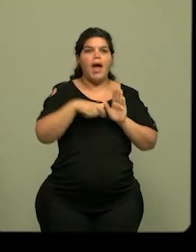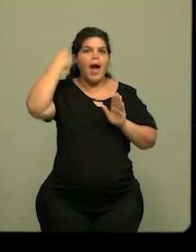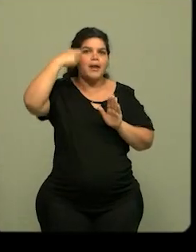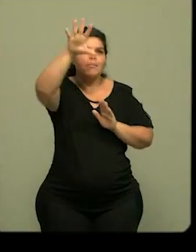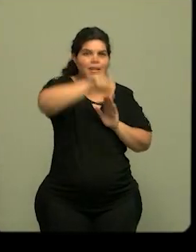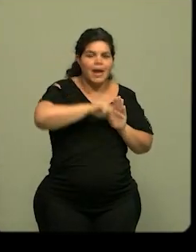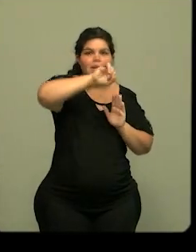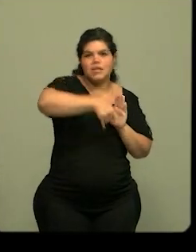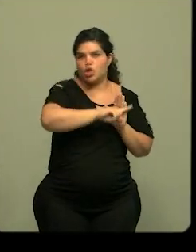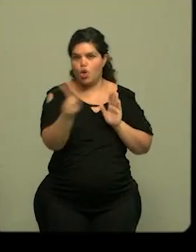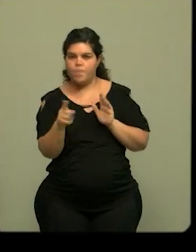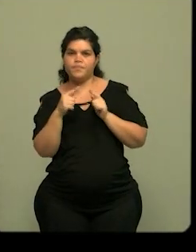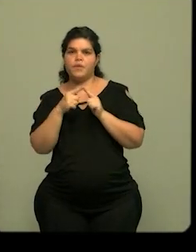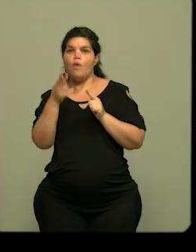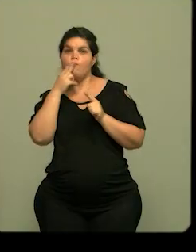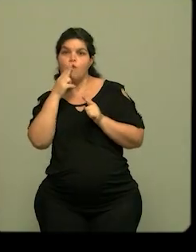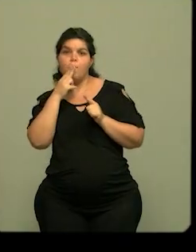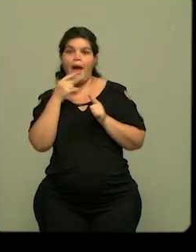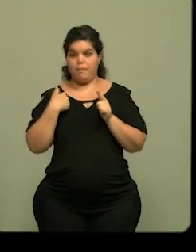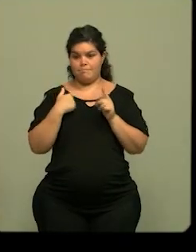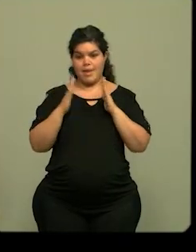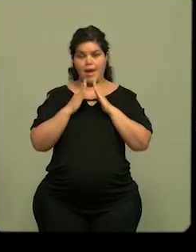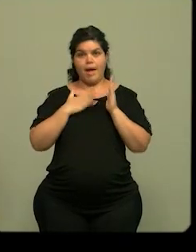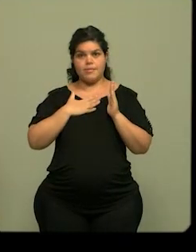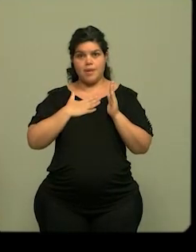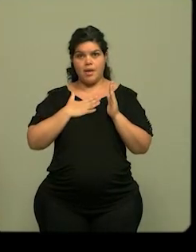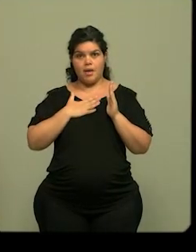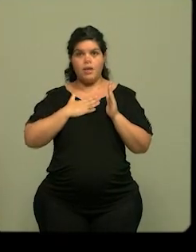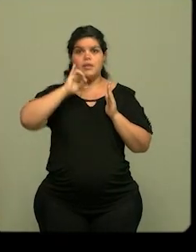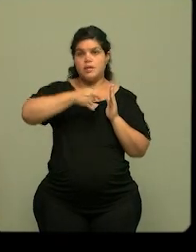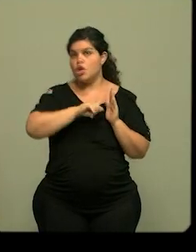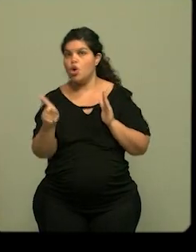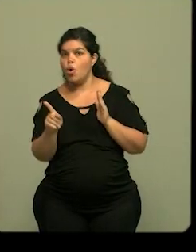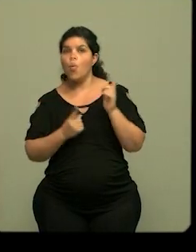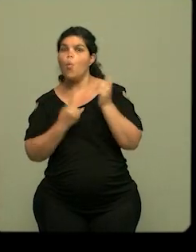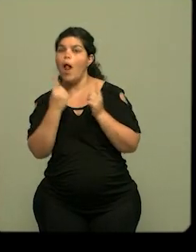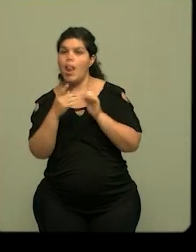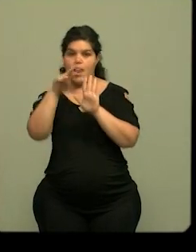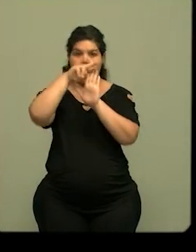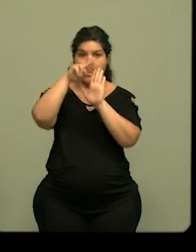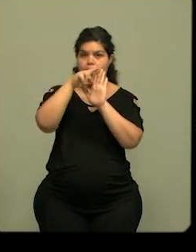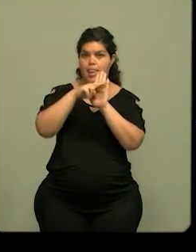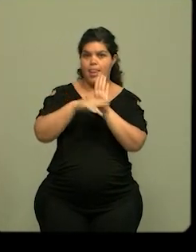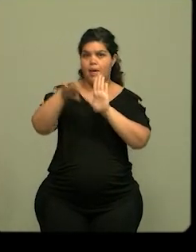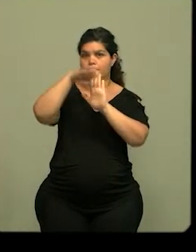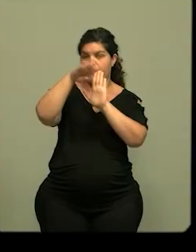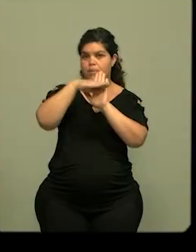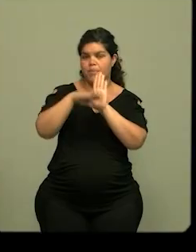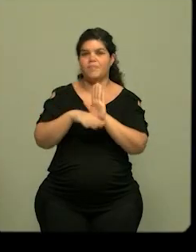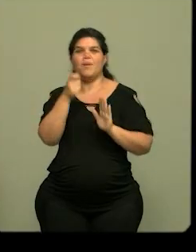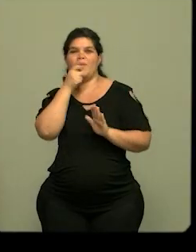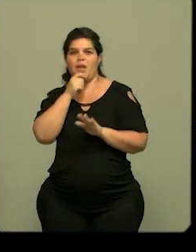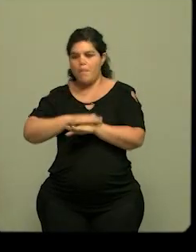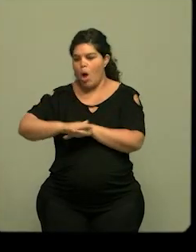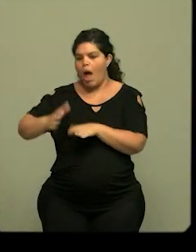Vos podés fumar en casa, no se puede fumar en casa. Claro. Hay gente que tiene la costumbre de decir, tengo alfombras y que dejan